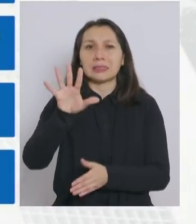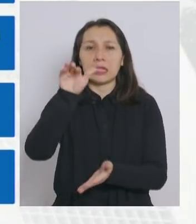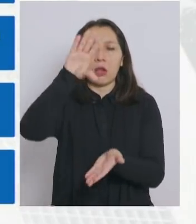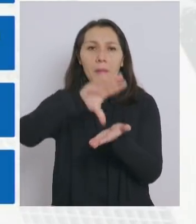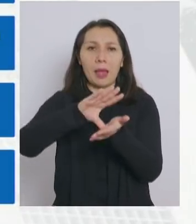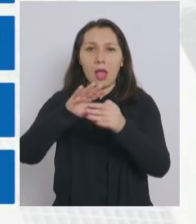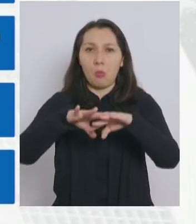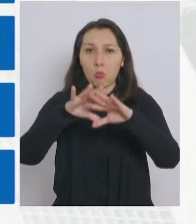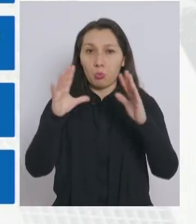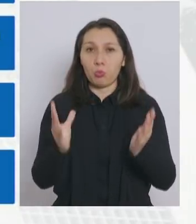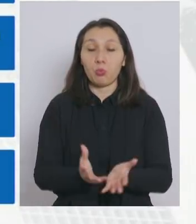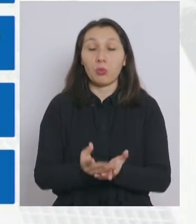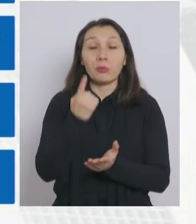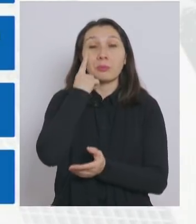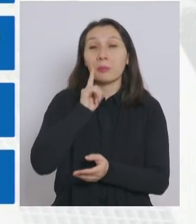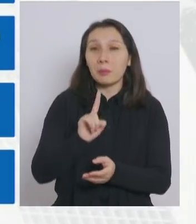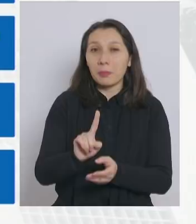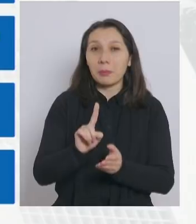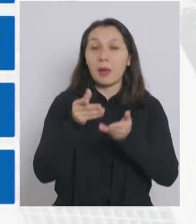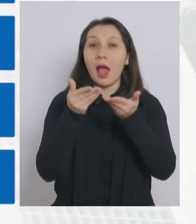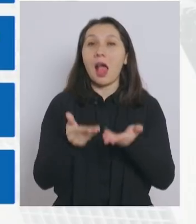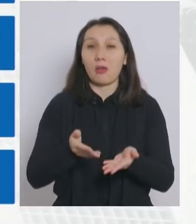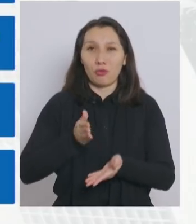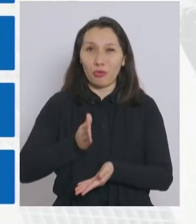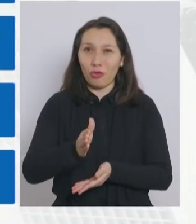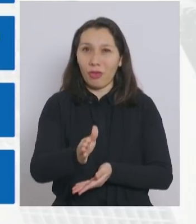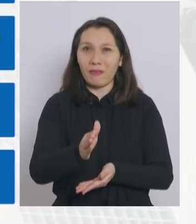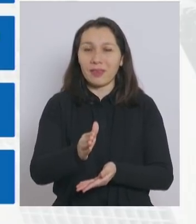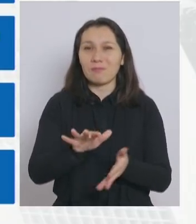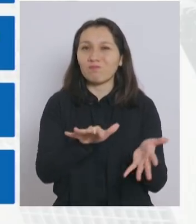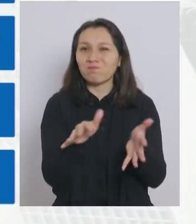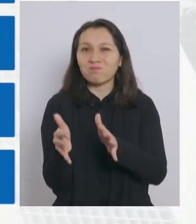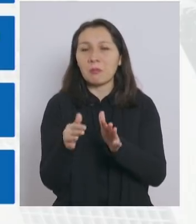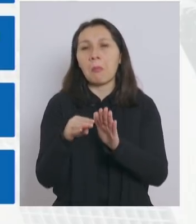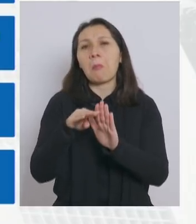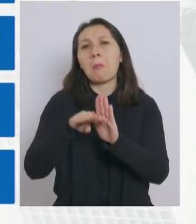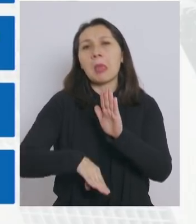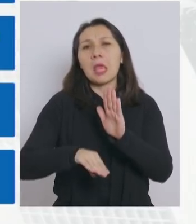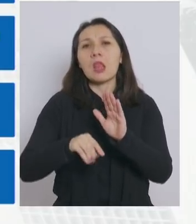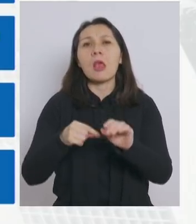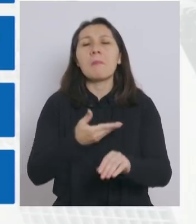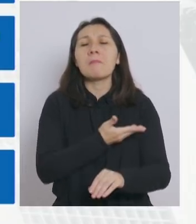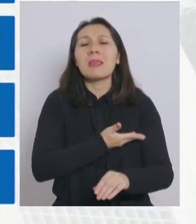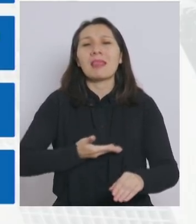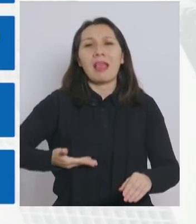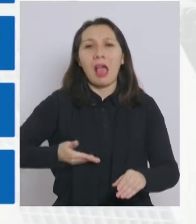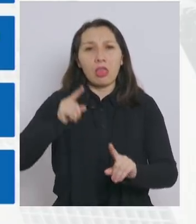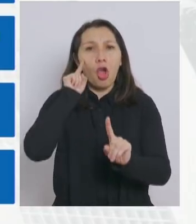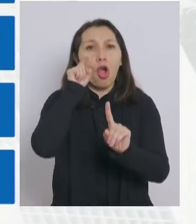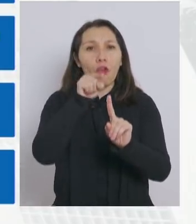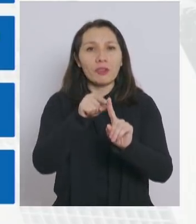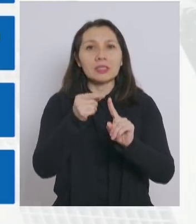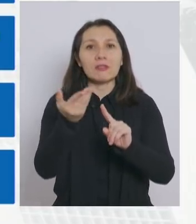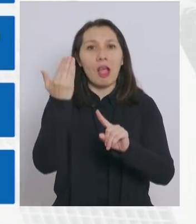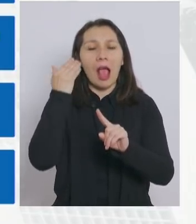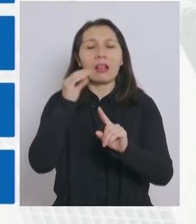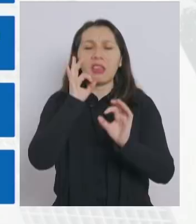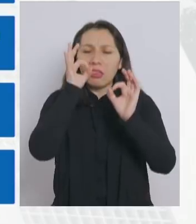del mundo. Sin embargo, por ahora todavía esto es poco menos de la mitad del objetivo que COVAX se ha fijado.